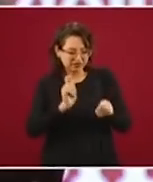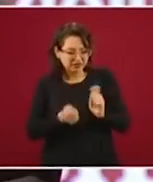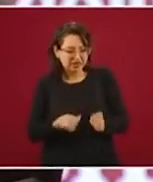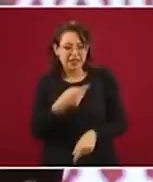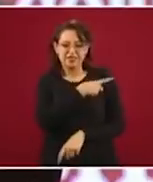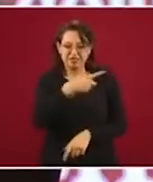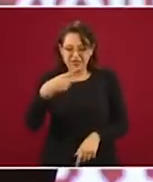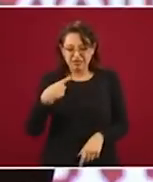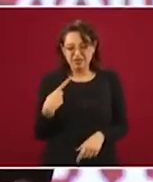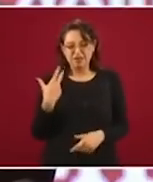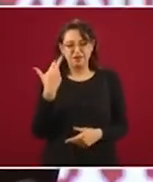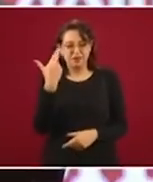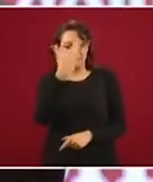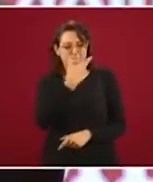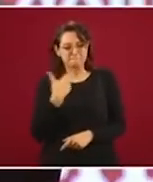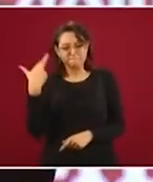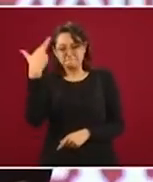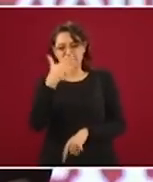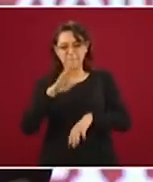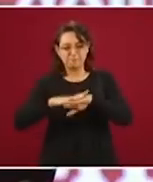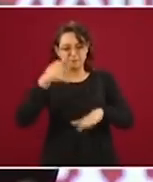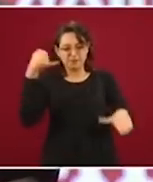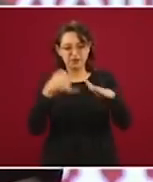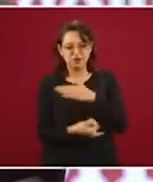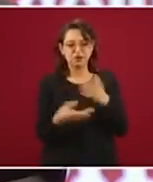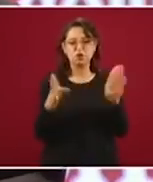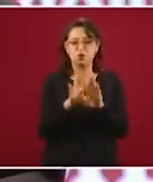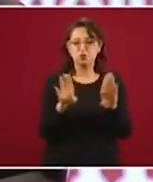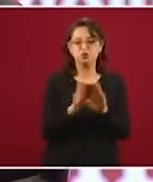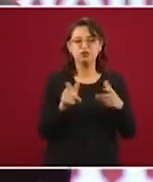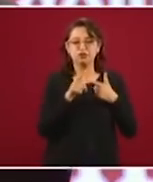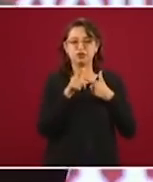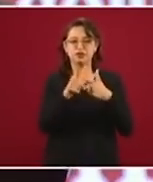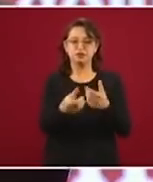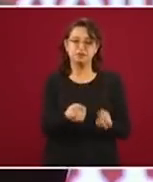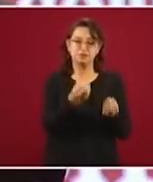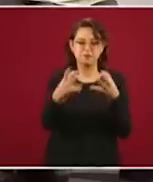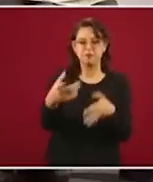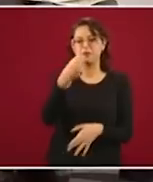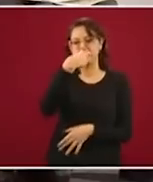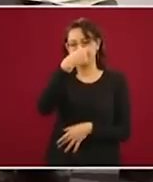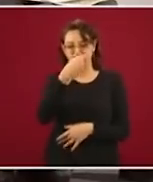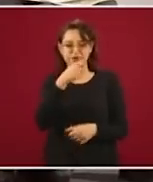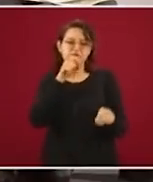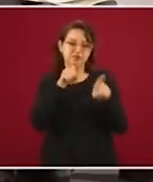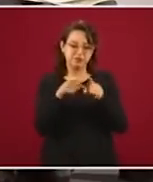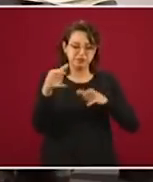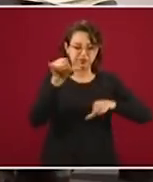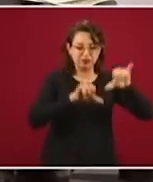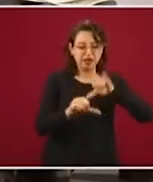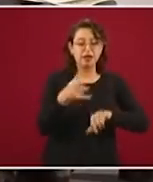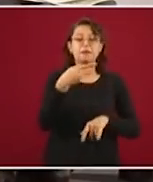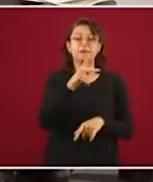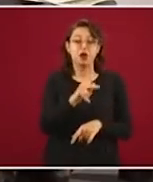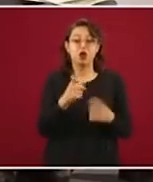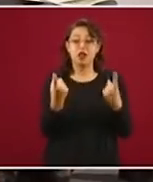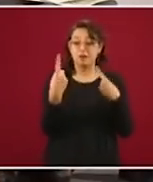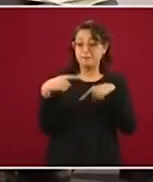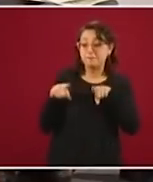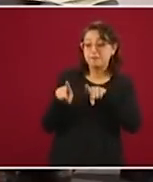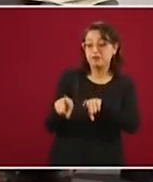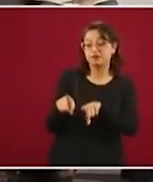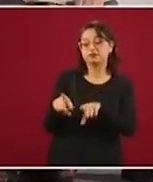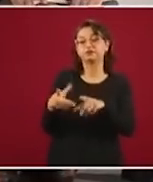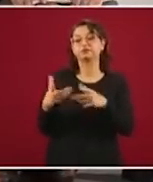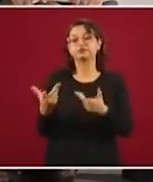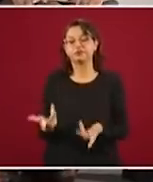las operaciones, el abastecimiento de medicamentos, que se realicen las mezclas. Pero en paralelo estamos desarrollando capacidades, por ejemplo,